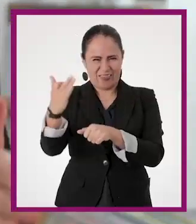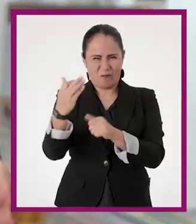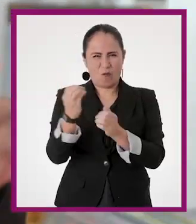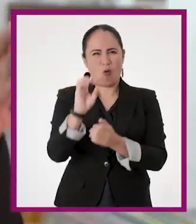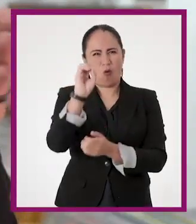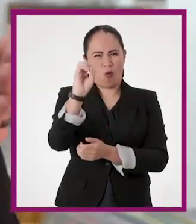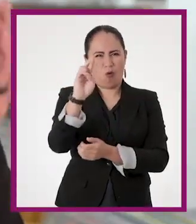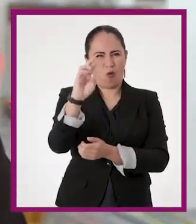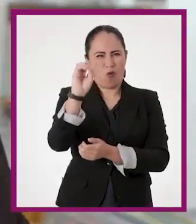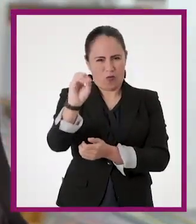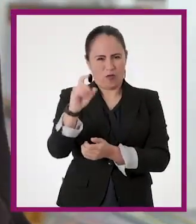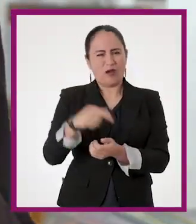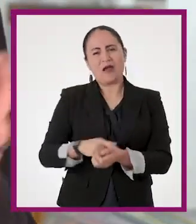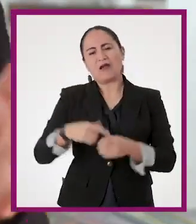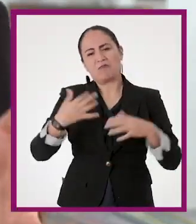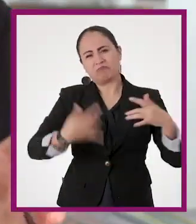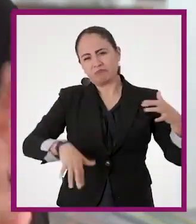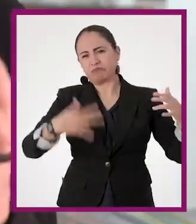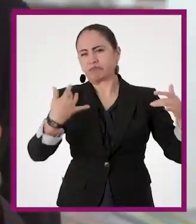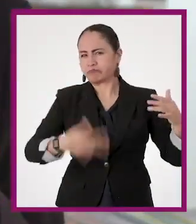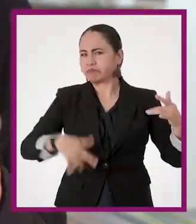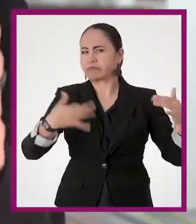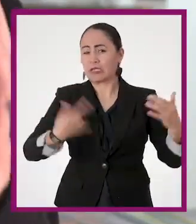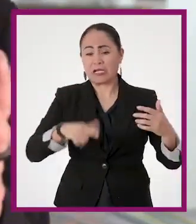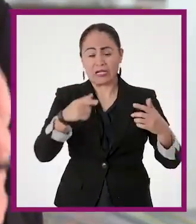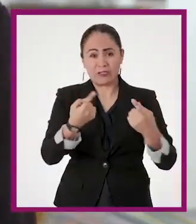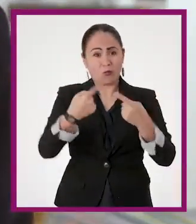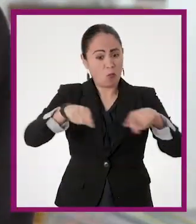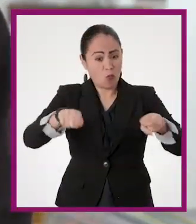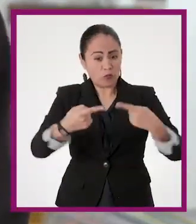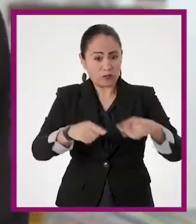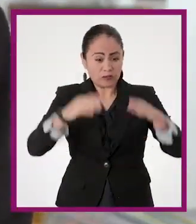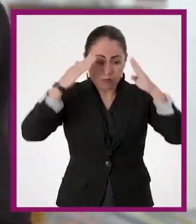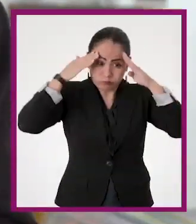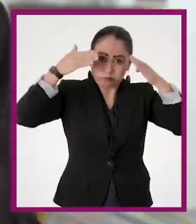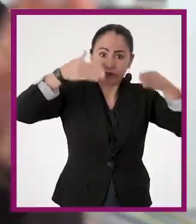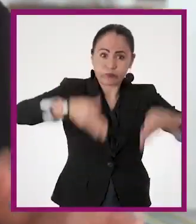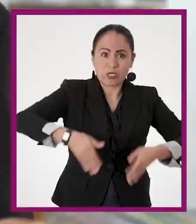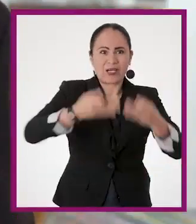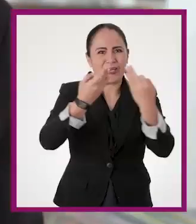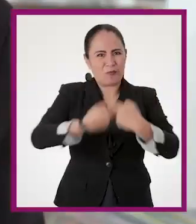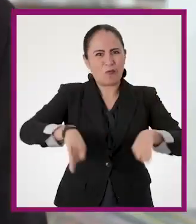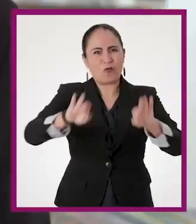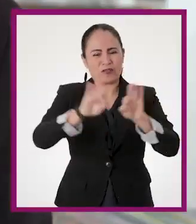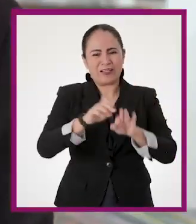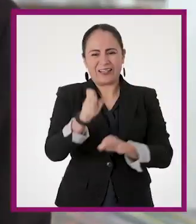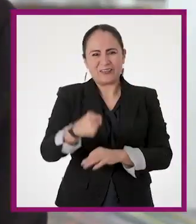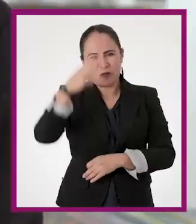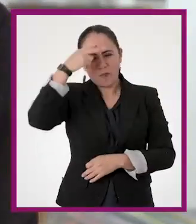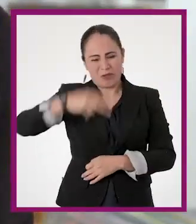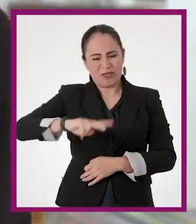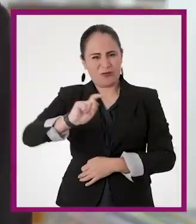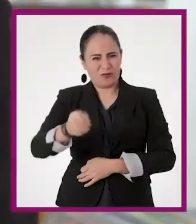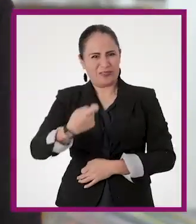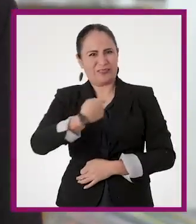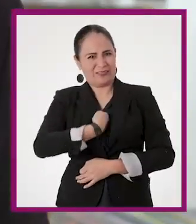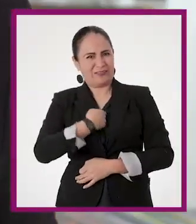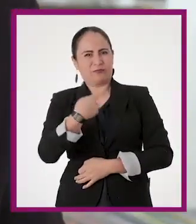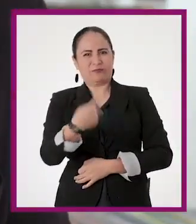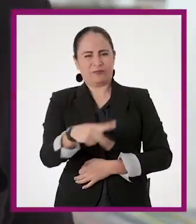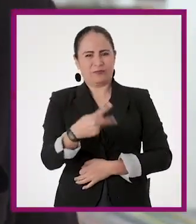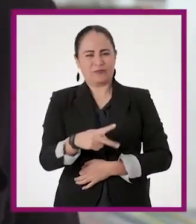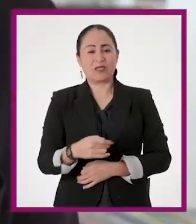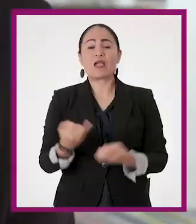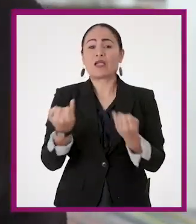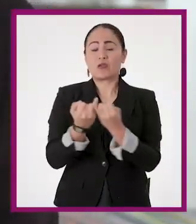donde, digamos, el mariachi, los corridos y demás eran piezas centrales y se convirtieron en emblemas de nuestra identidad. Y además